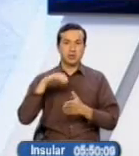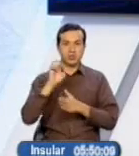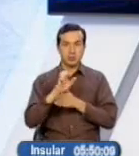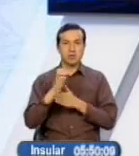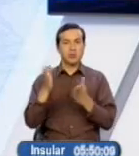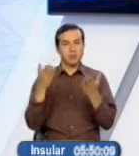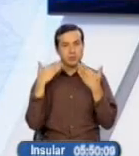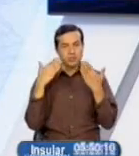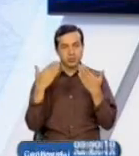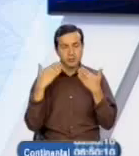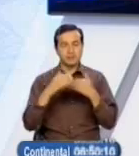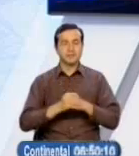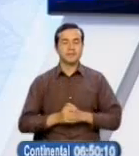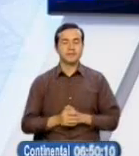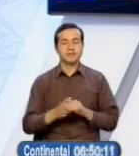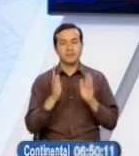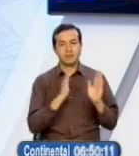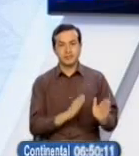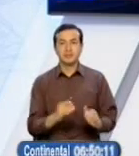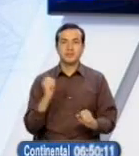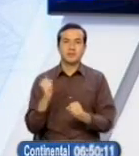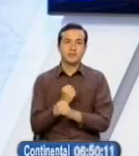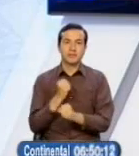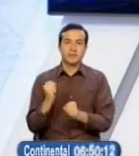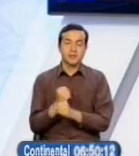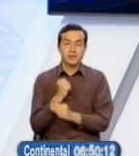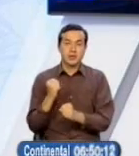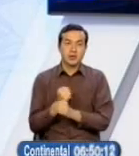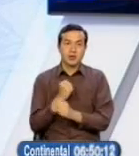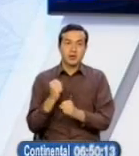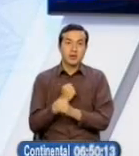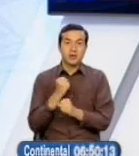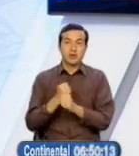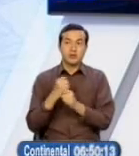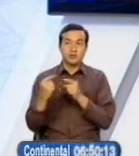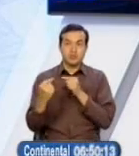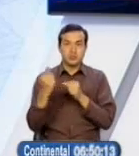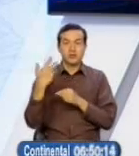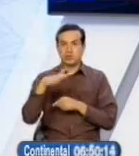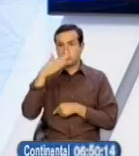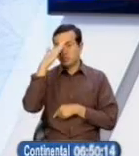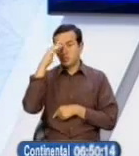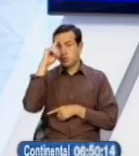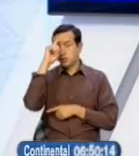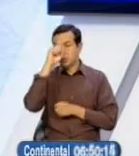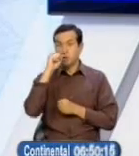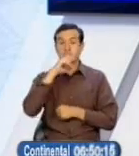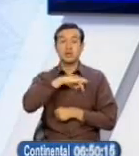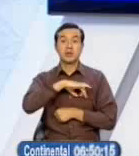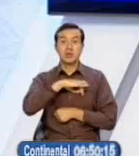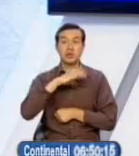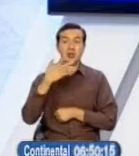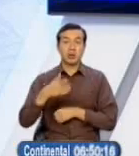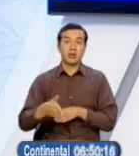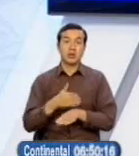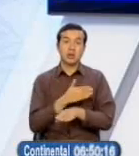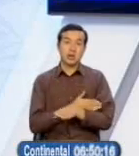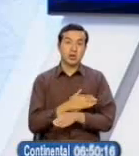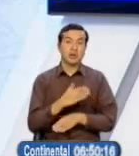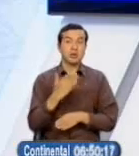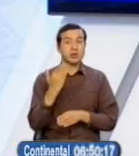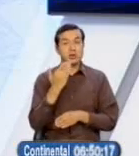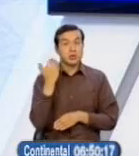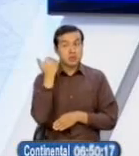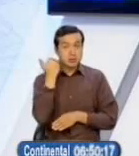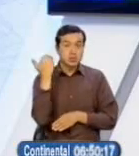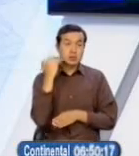tierras guayaquileñas, preparando su trabajo de cara a este compromiso, un compromiso que saben que es complicado. Está Chile, que viene herida hasta ciertos puntos, muy